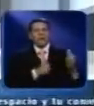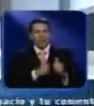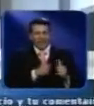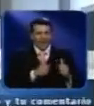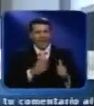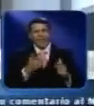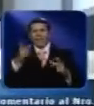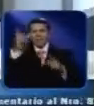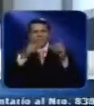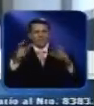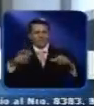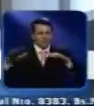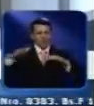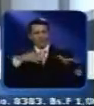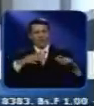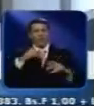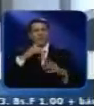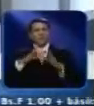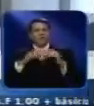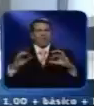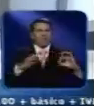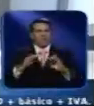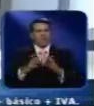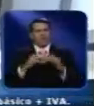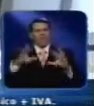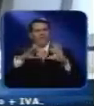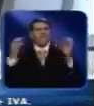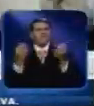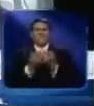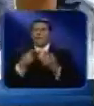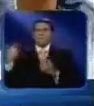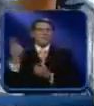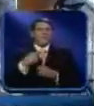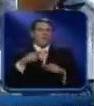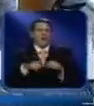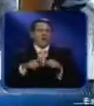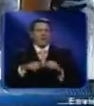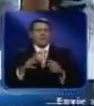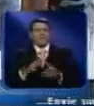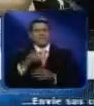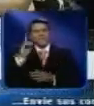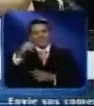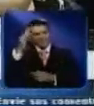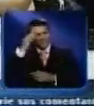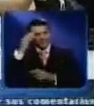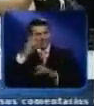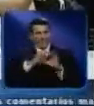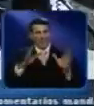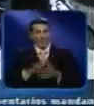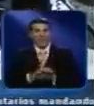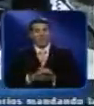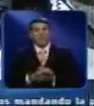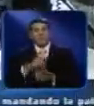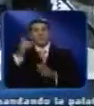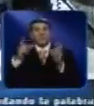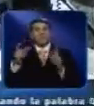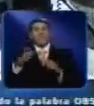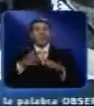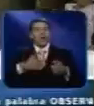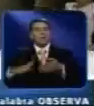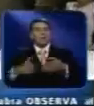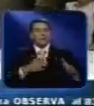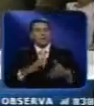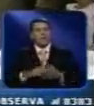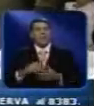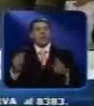técnicos de Franco y Oscarcito actuando y bueno, nada, una familia aquí trabajando unido. Para que lo tengas claro, es una propuesta en la cual los chicos de Los Patines junto al